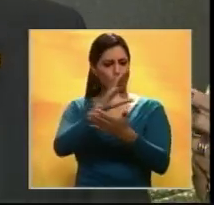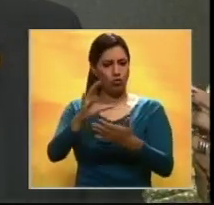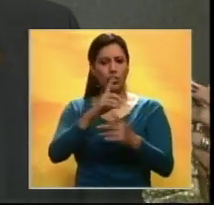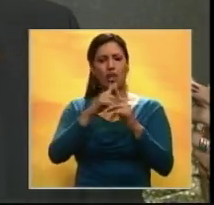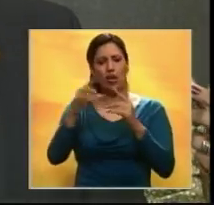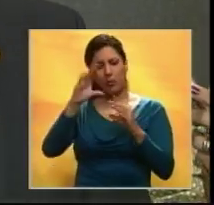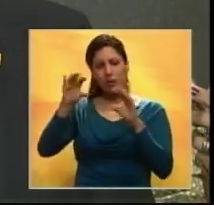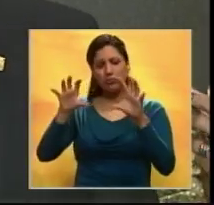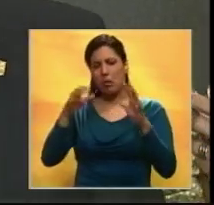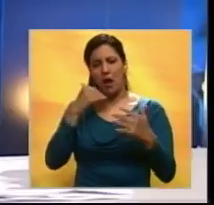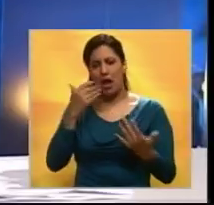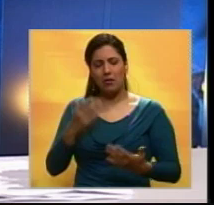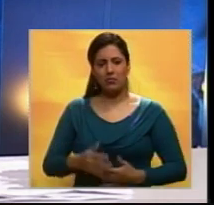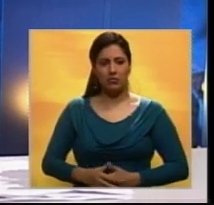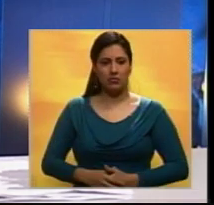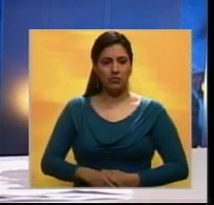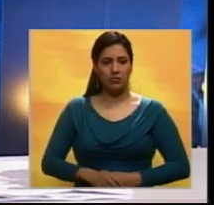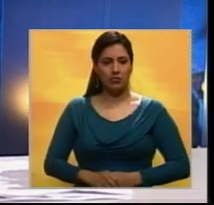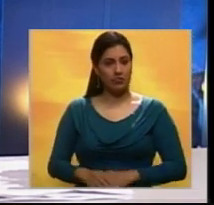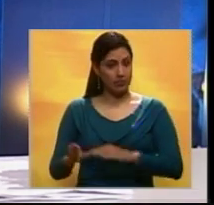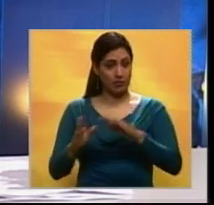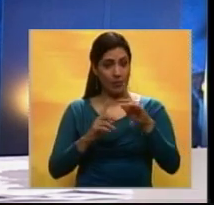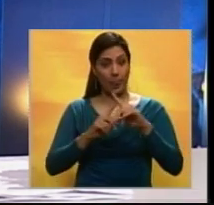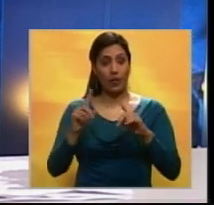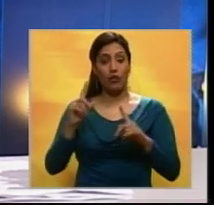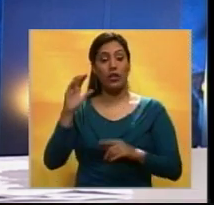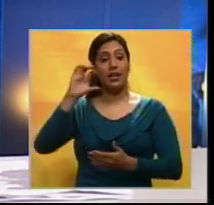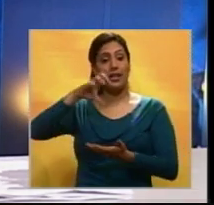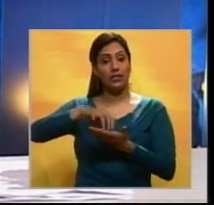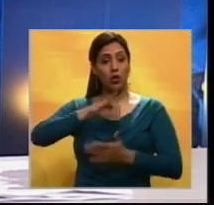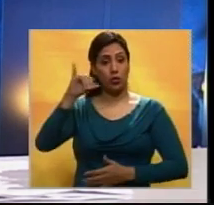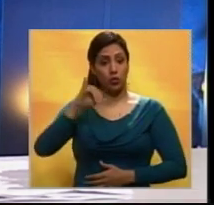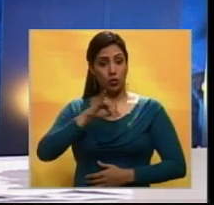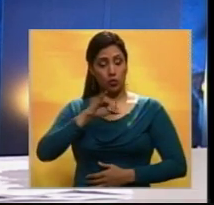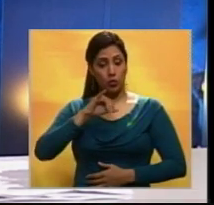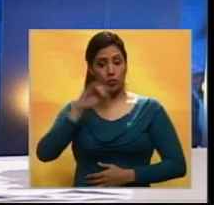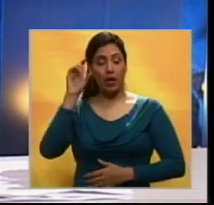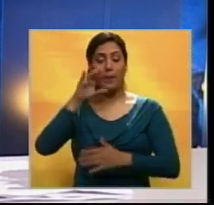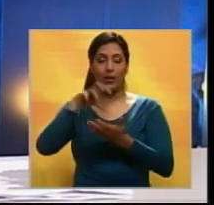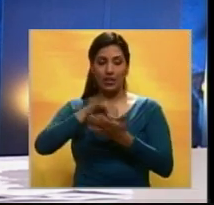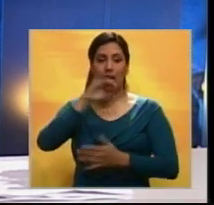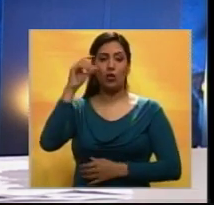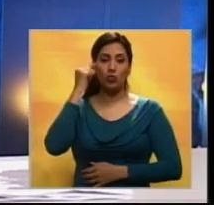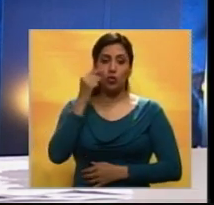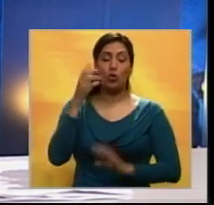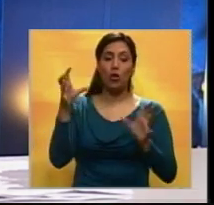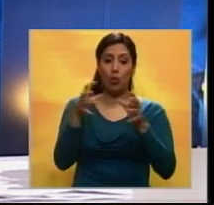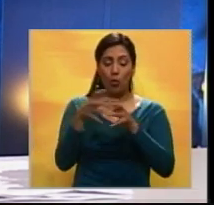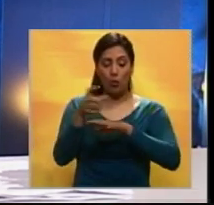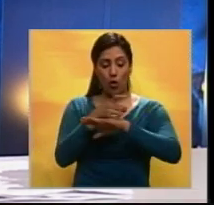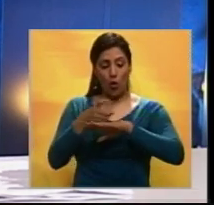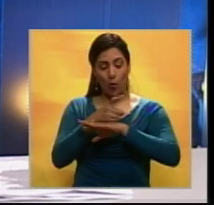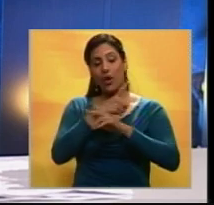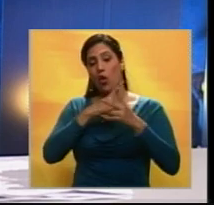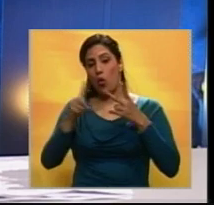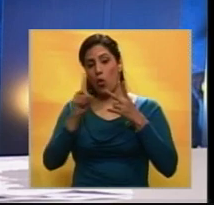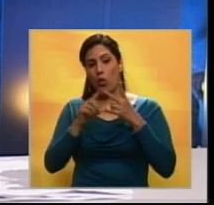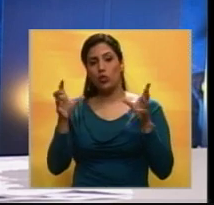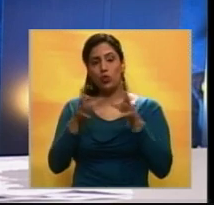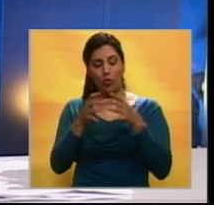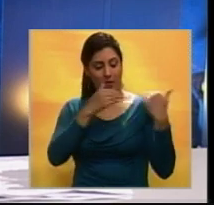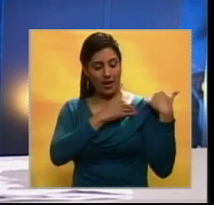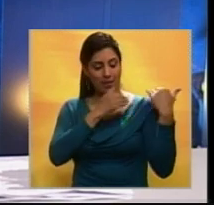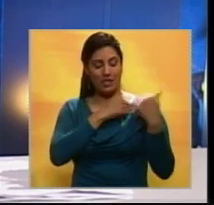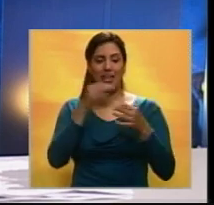y entretenimiento. En el estado Sucre, el gobernador Edwin Rojas, junto a representantes de los diferentes cuerpos de seguridad